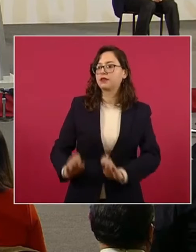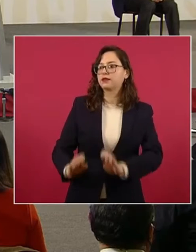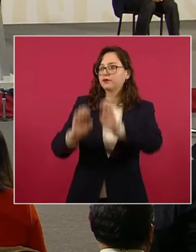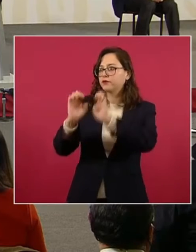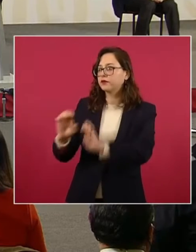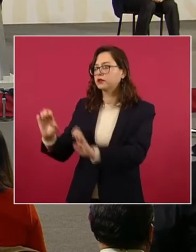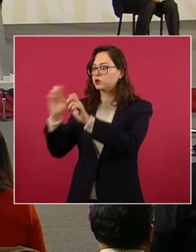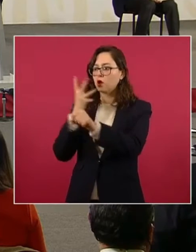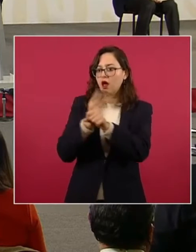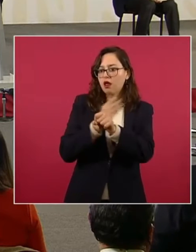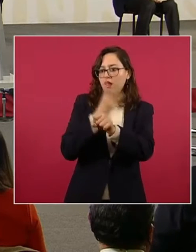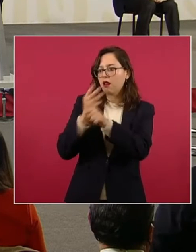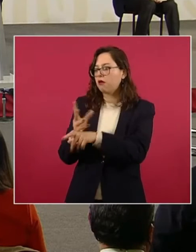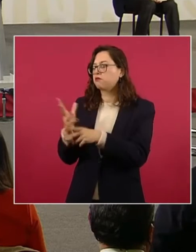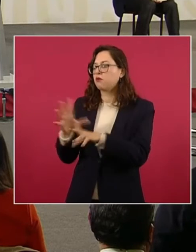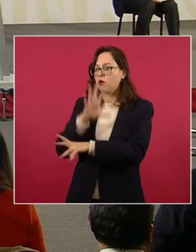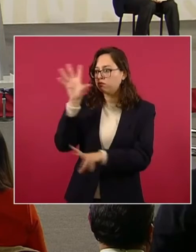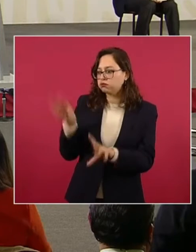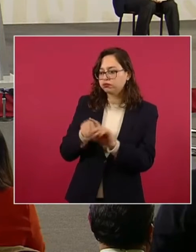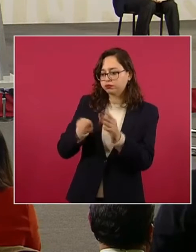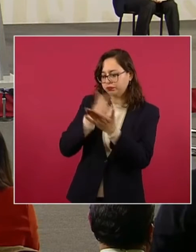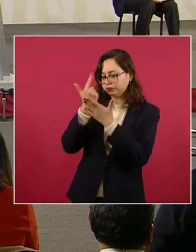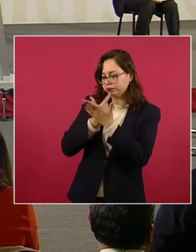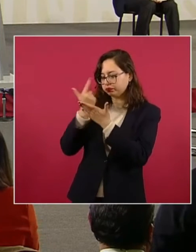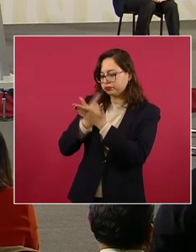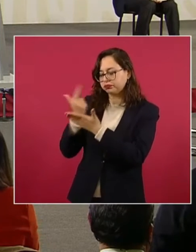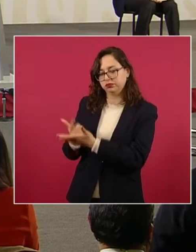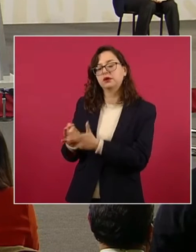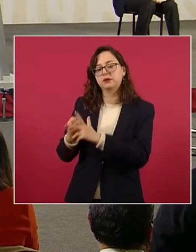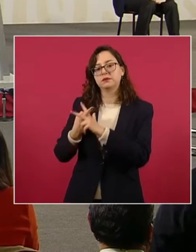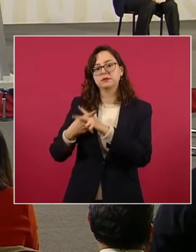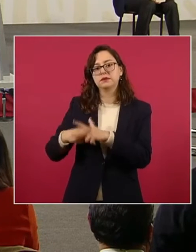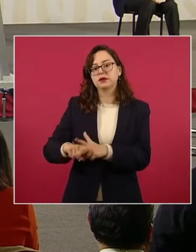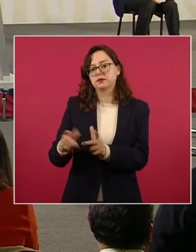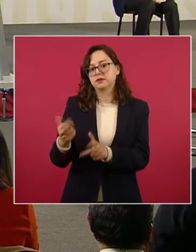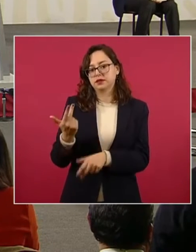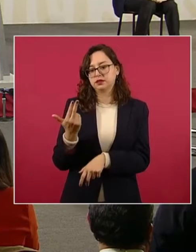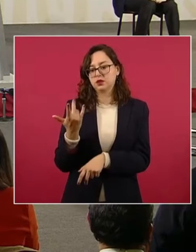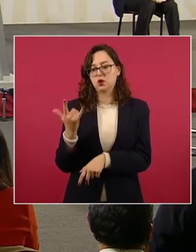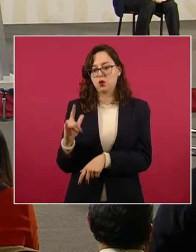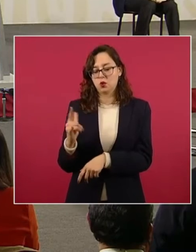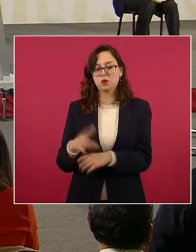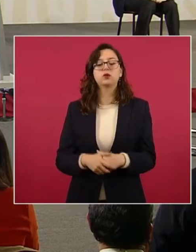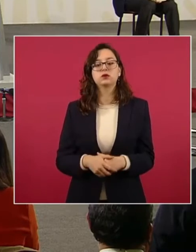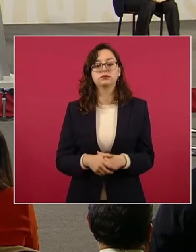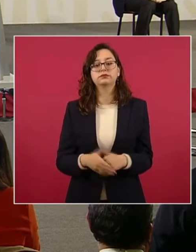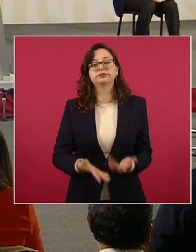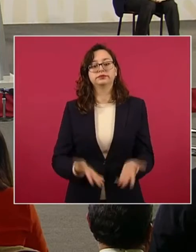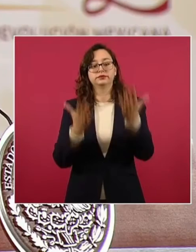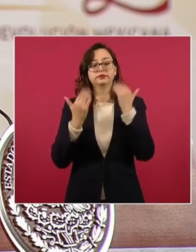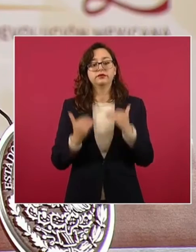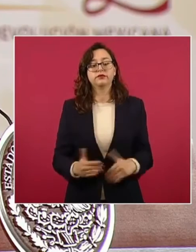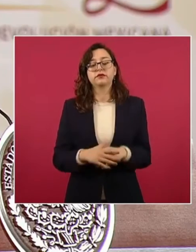Y como lo ha comentado el doctor Alcocer, damos a conocer el día de hoy la incorporación de 150